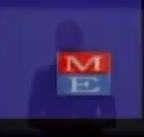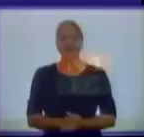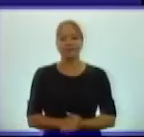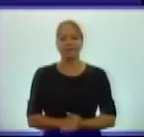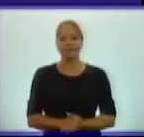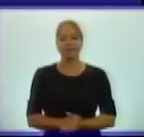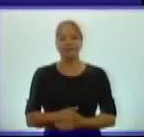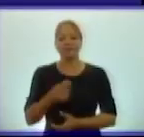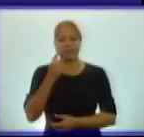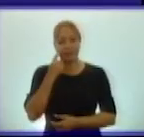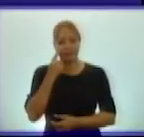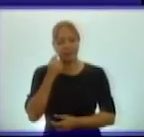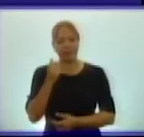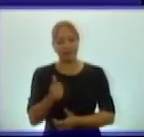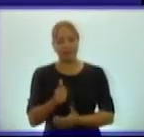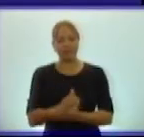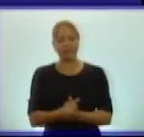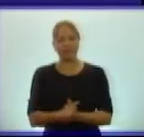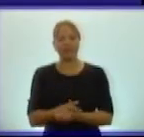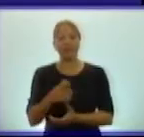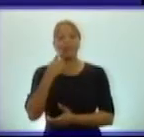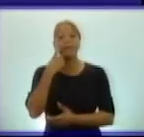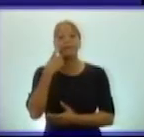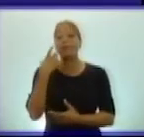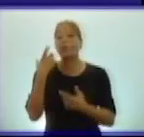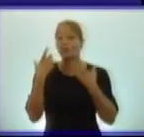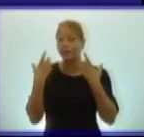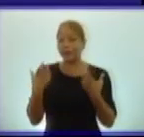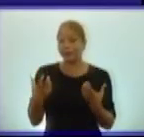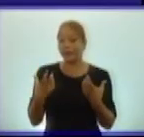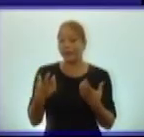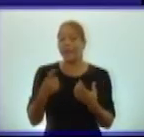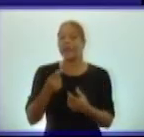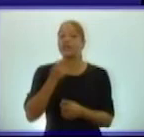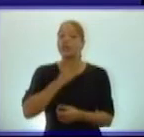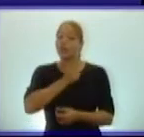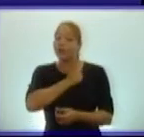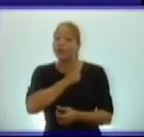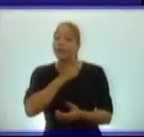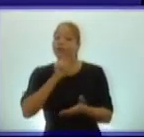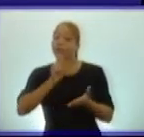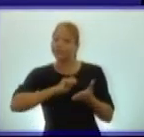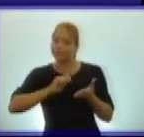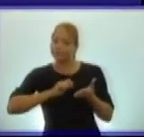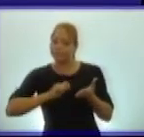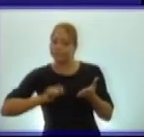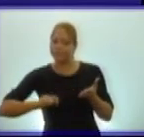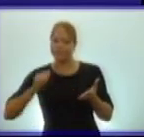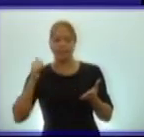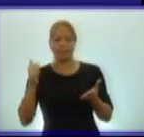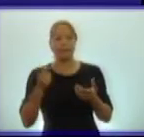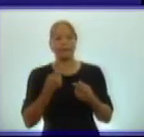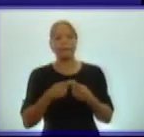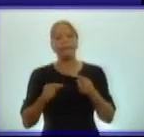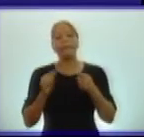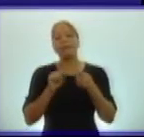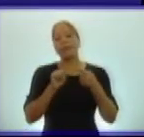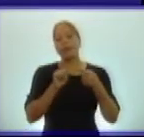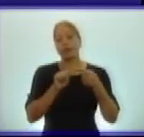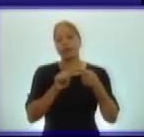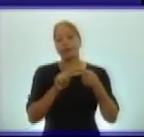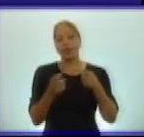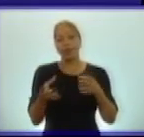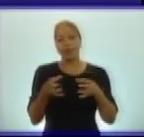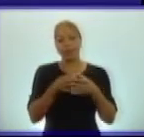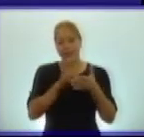Fíjense, estudiantes, que es importante y quiero que anoten bien. Primero, cuando ustedes completen